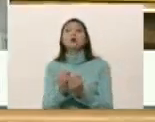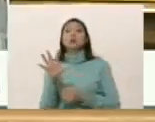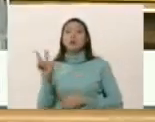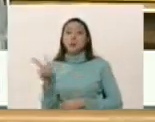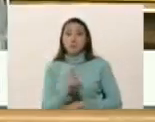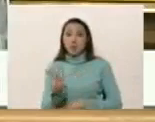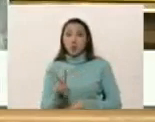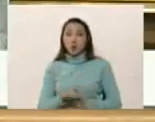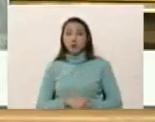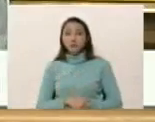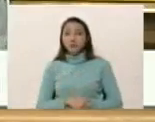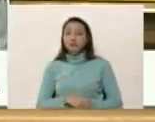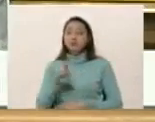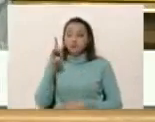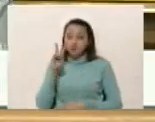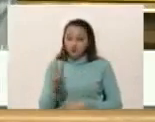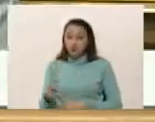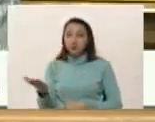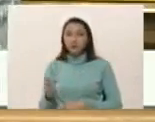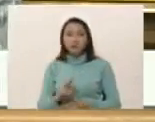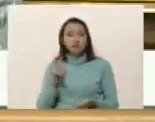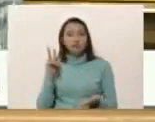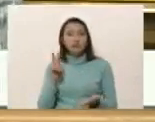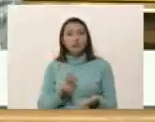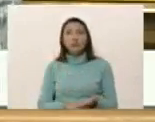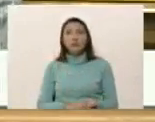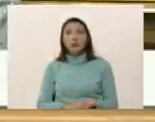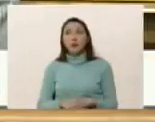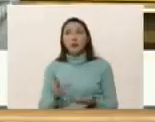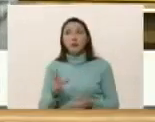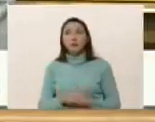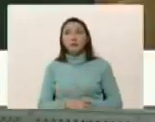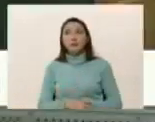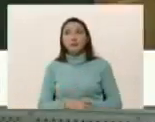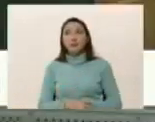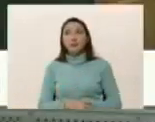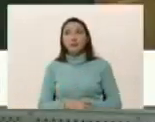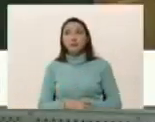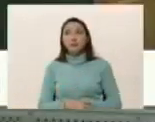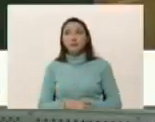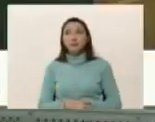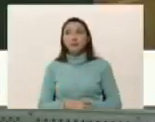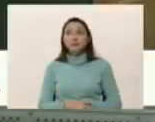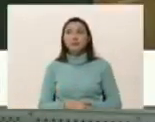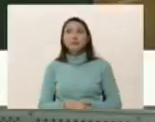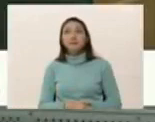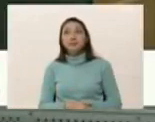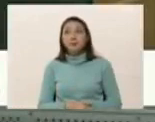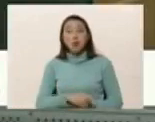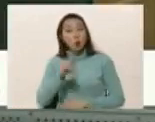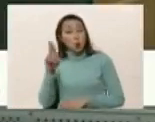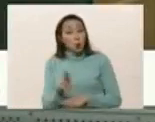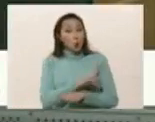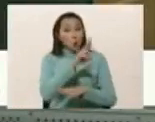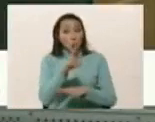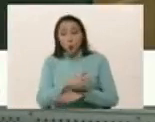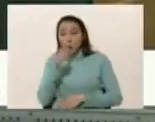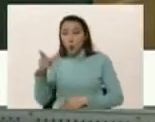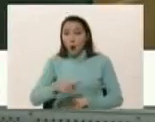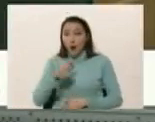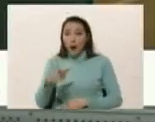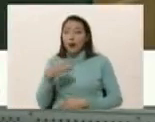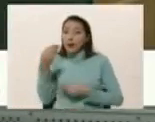presidente en consideración a la siguiente epígrafe uso del lenguaje con